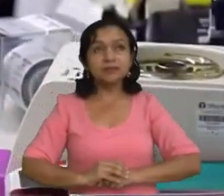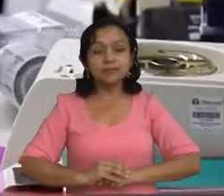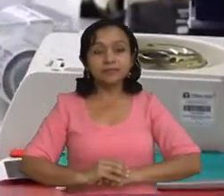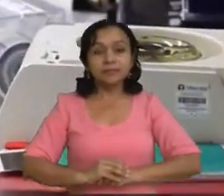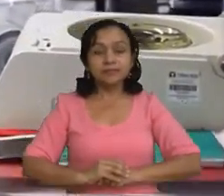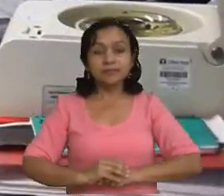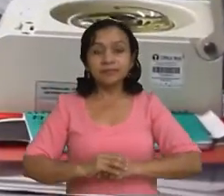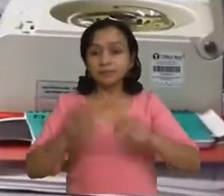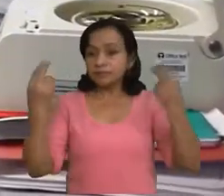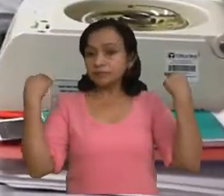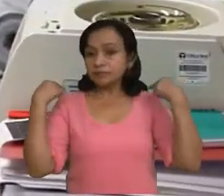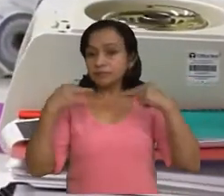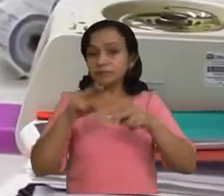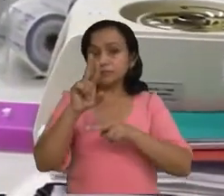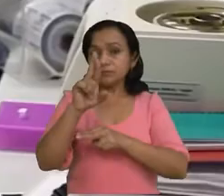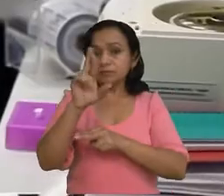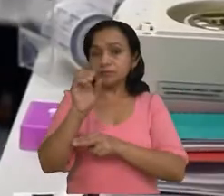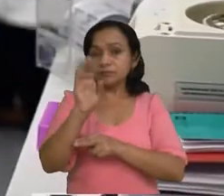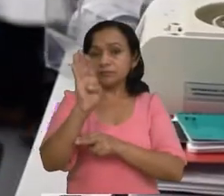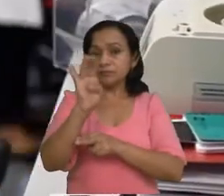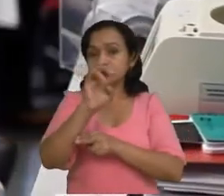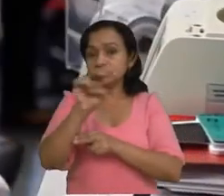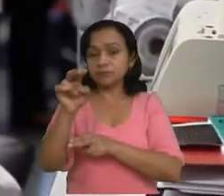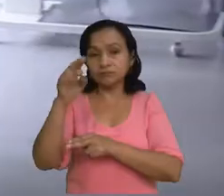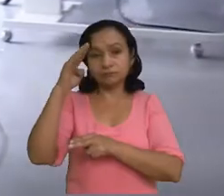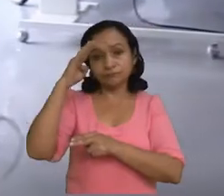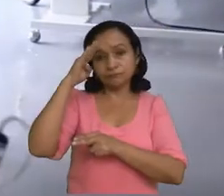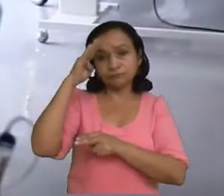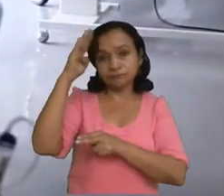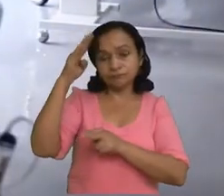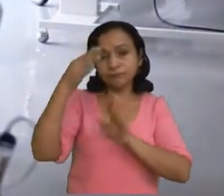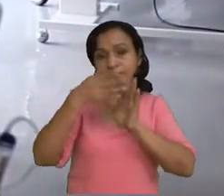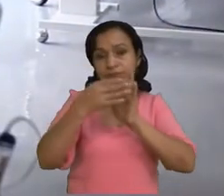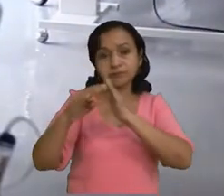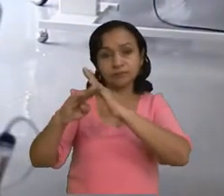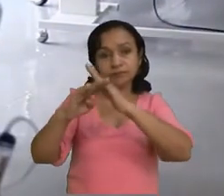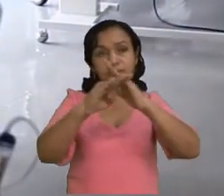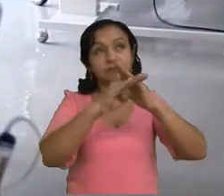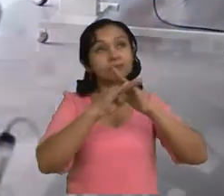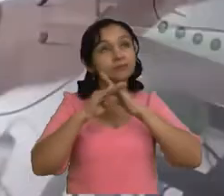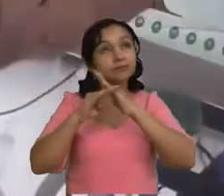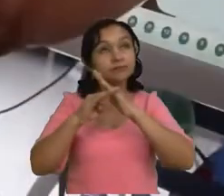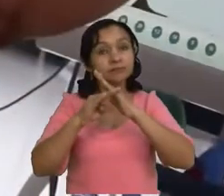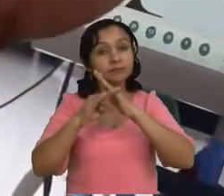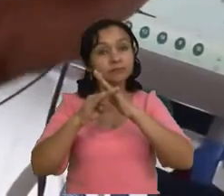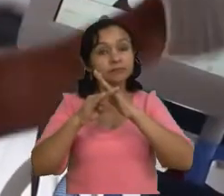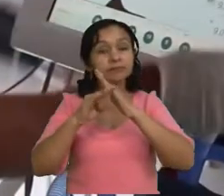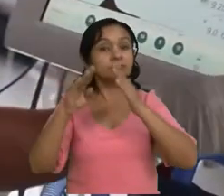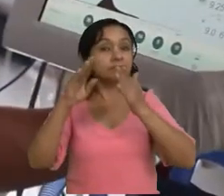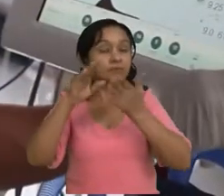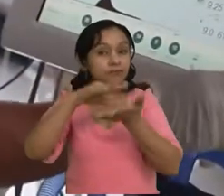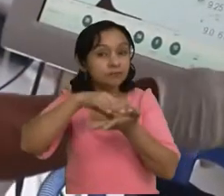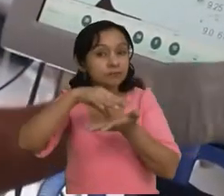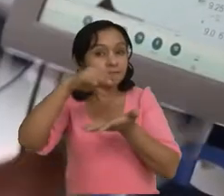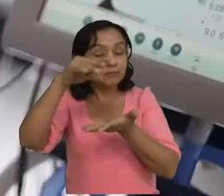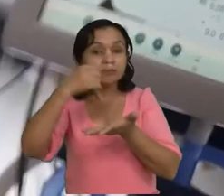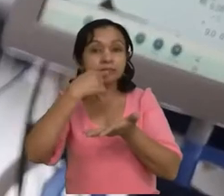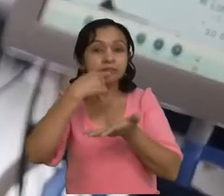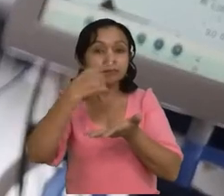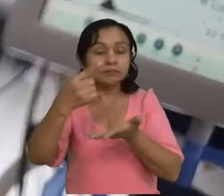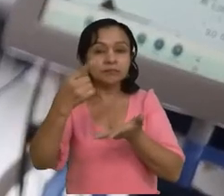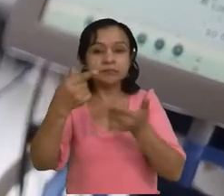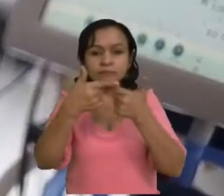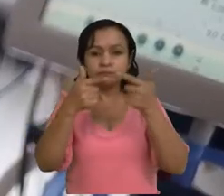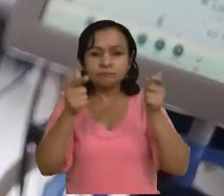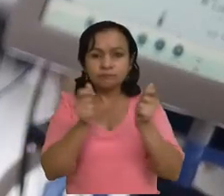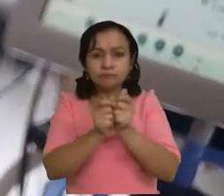El profesor Robin Shattuck, jefe de infección e inmunología del Imperial College de Londres, aseguró que su equipo